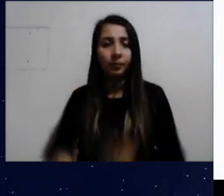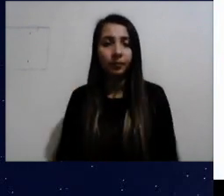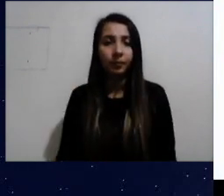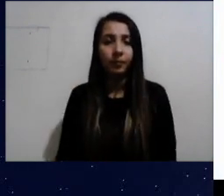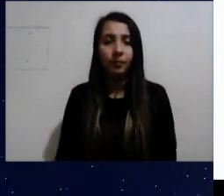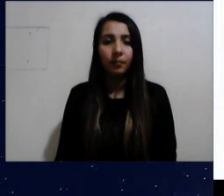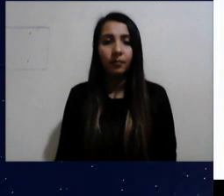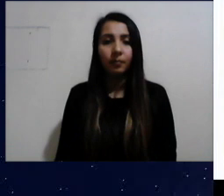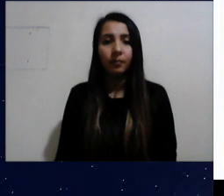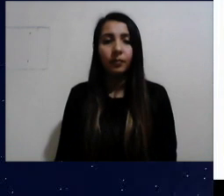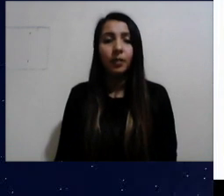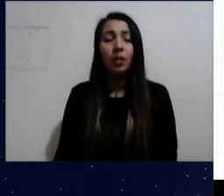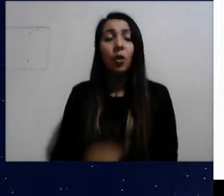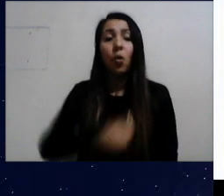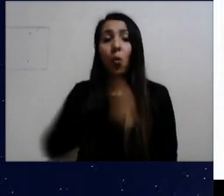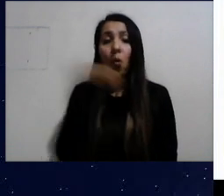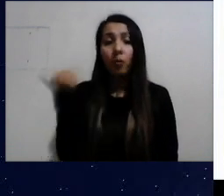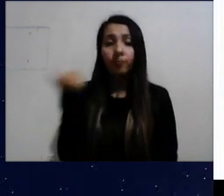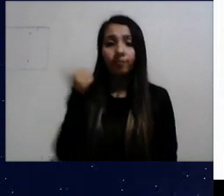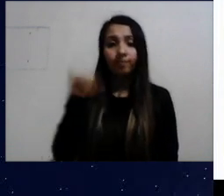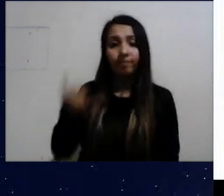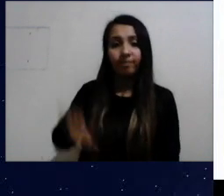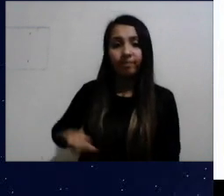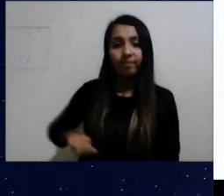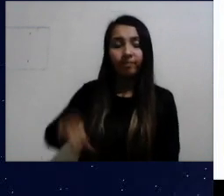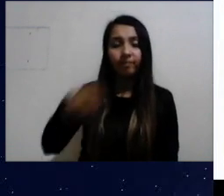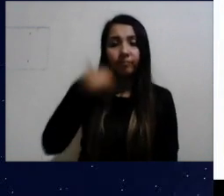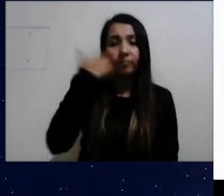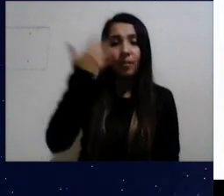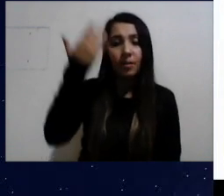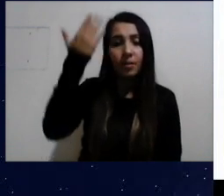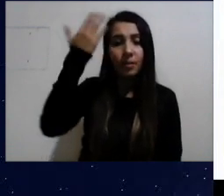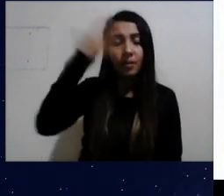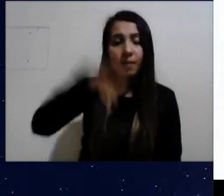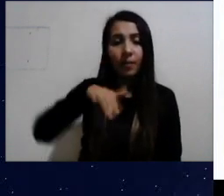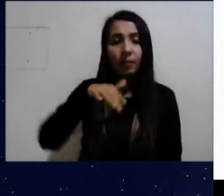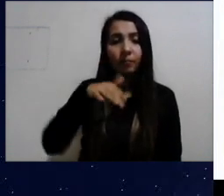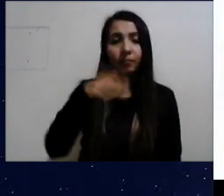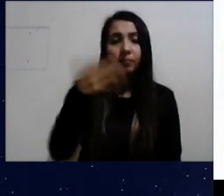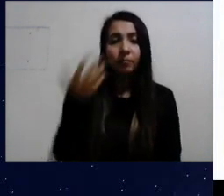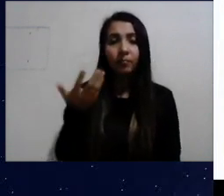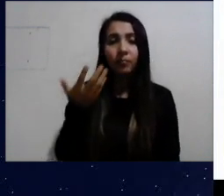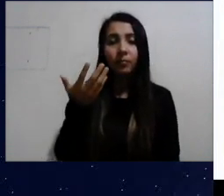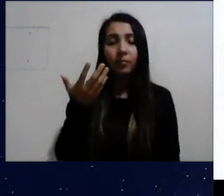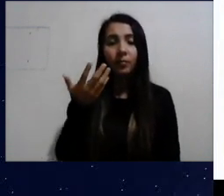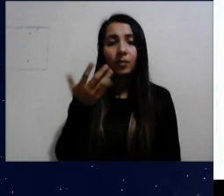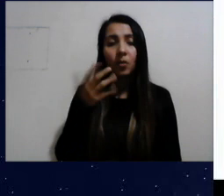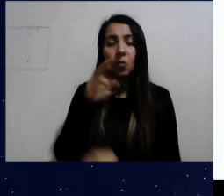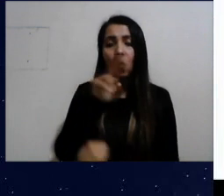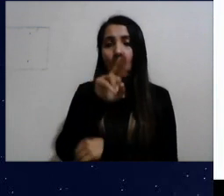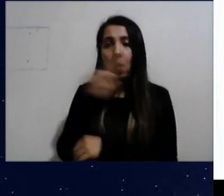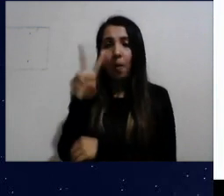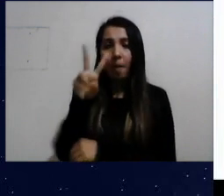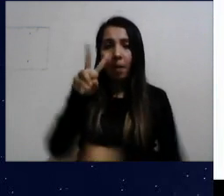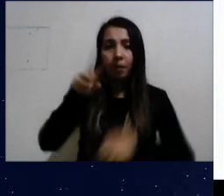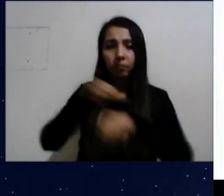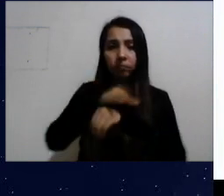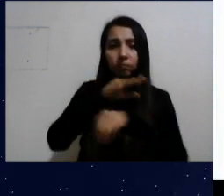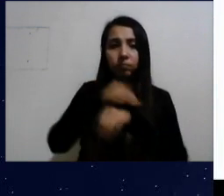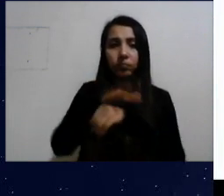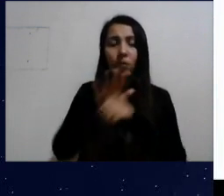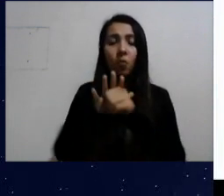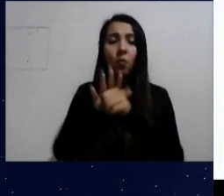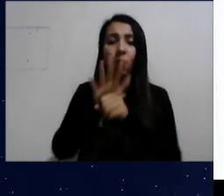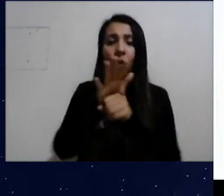interesa saber es cuál sería la radiación ultravioleta que generaría esa estrella, porque esa